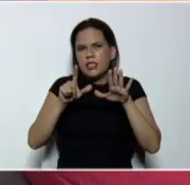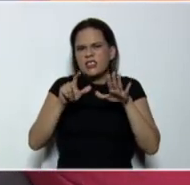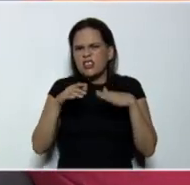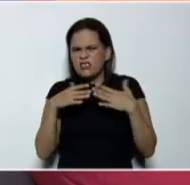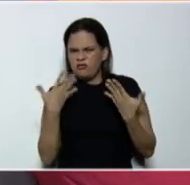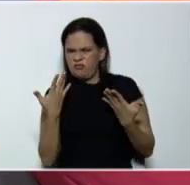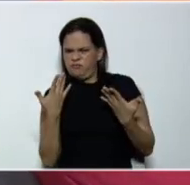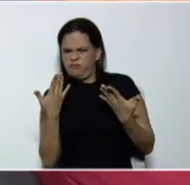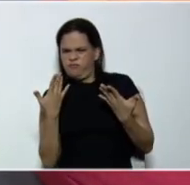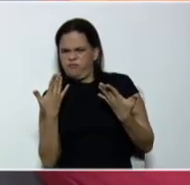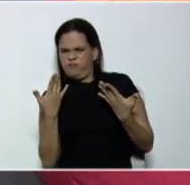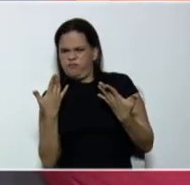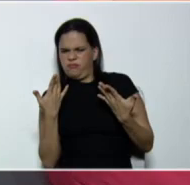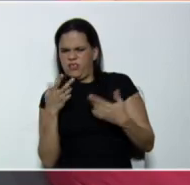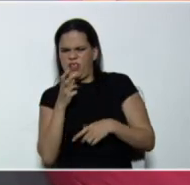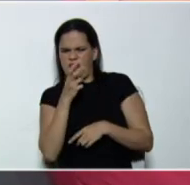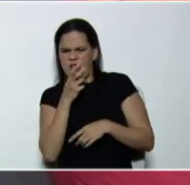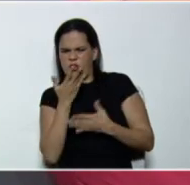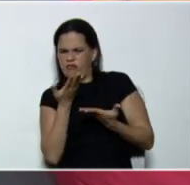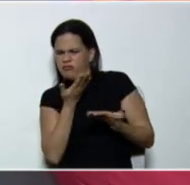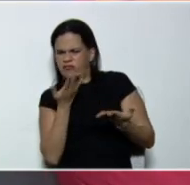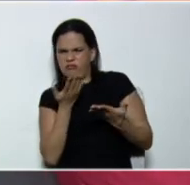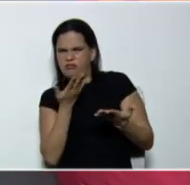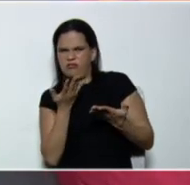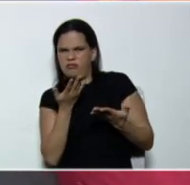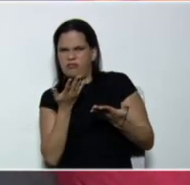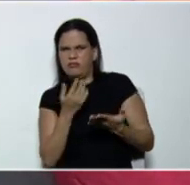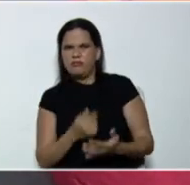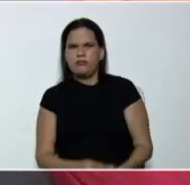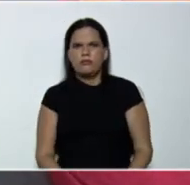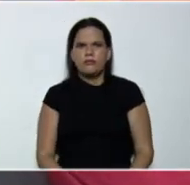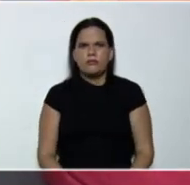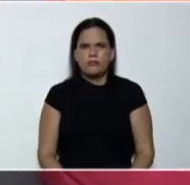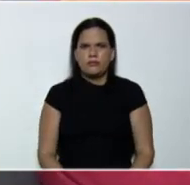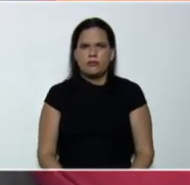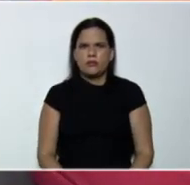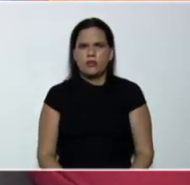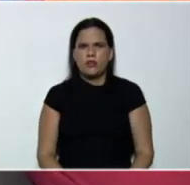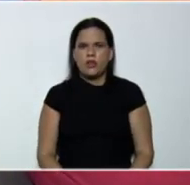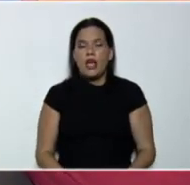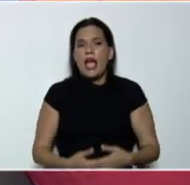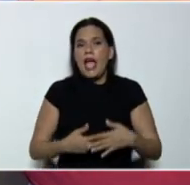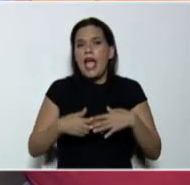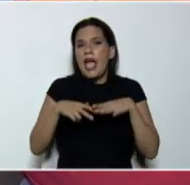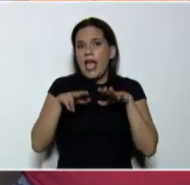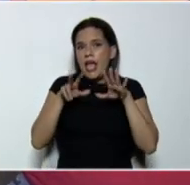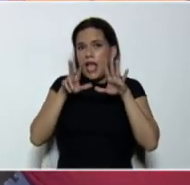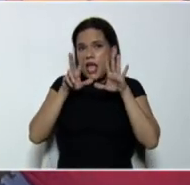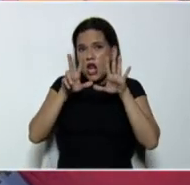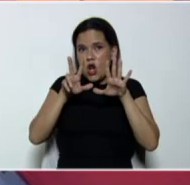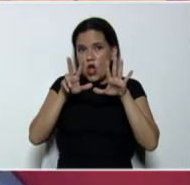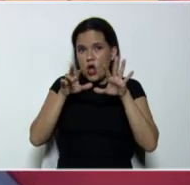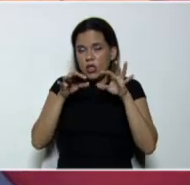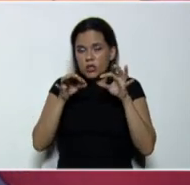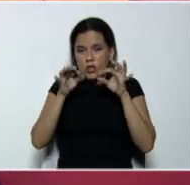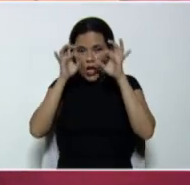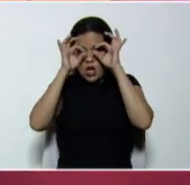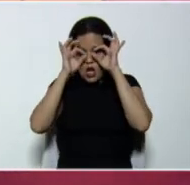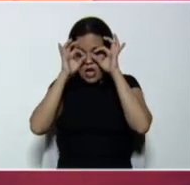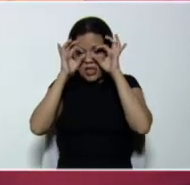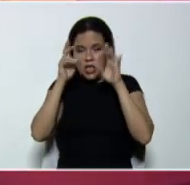raro es. ¿O es la F al revés? El ocho, los lentes de